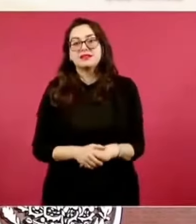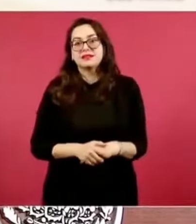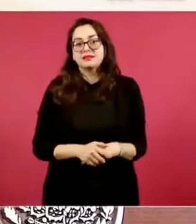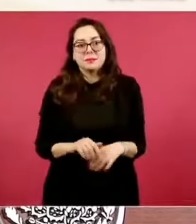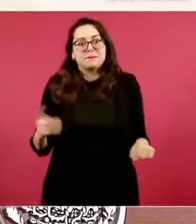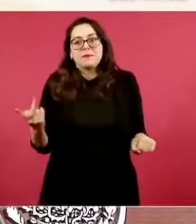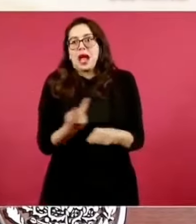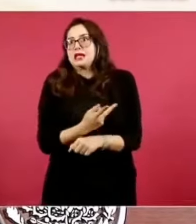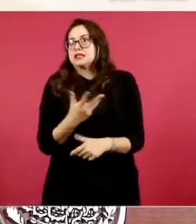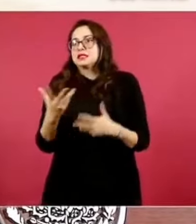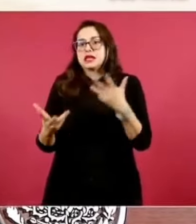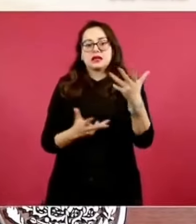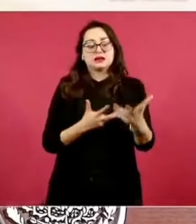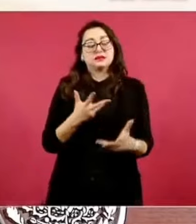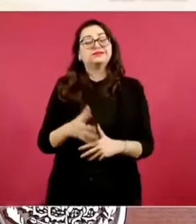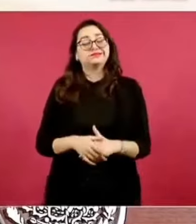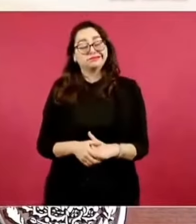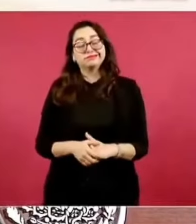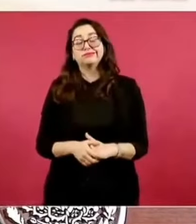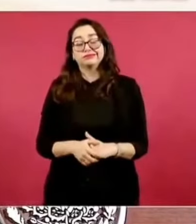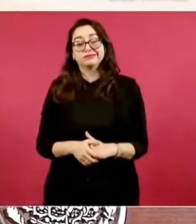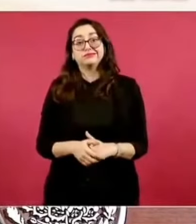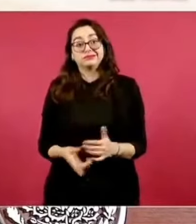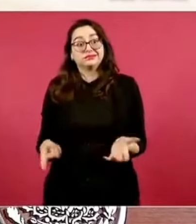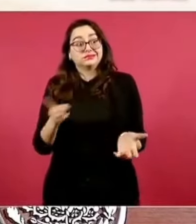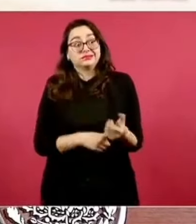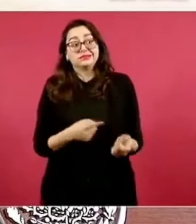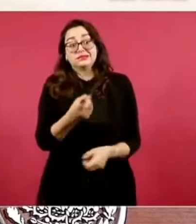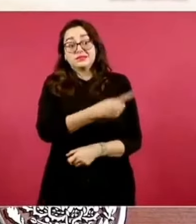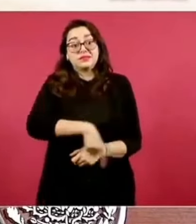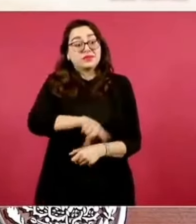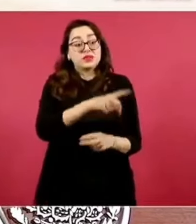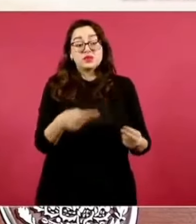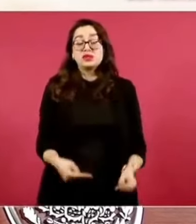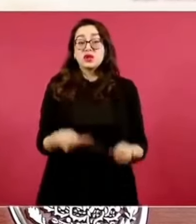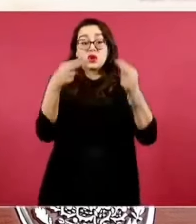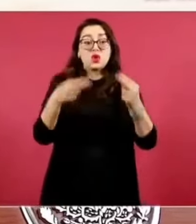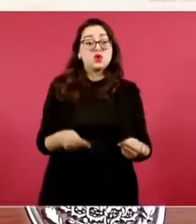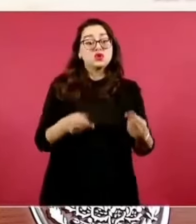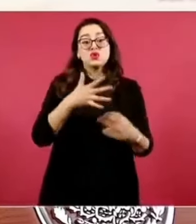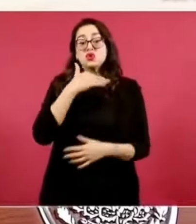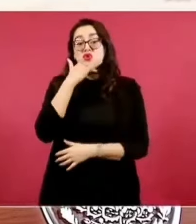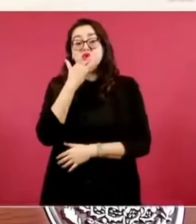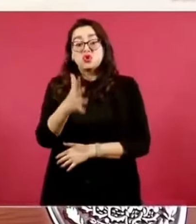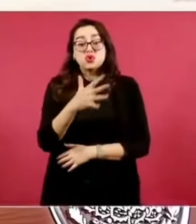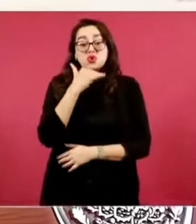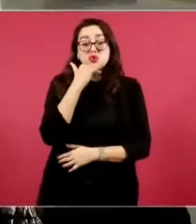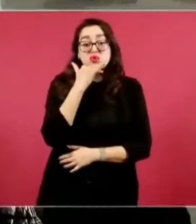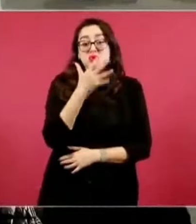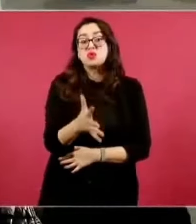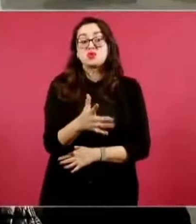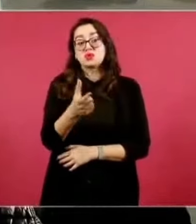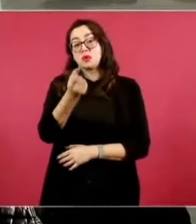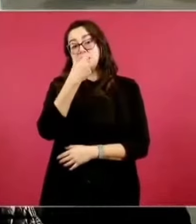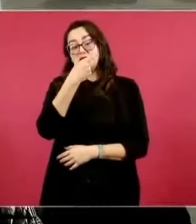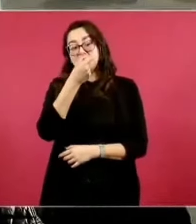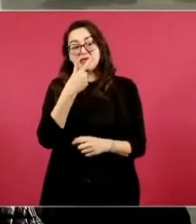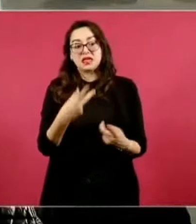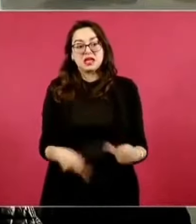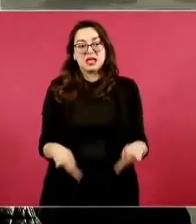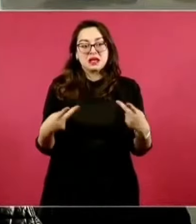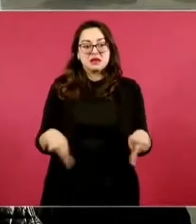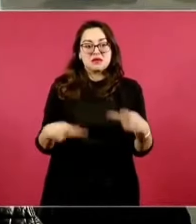detrás de todo el negocio sucio de la venta de medicamentos